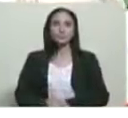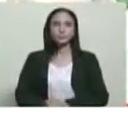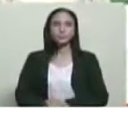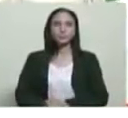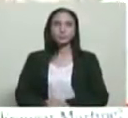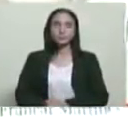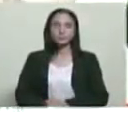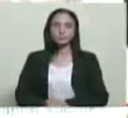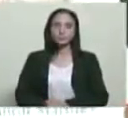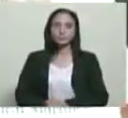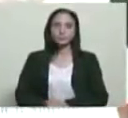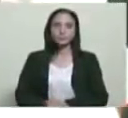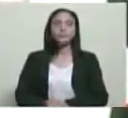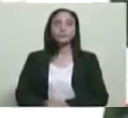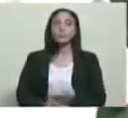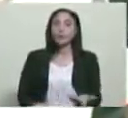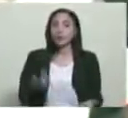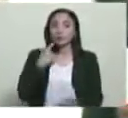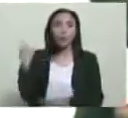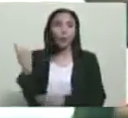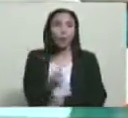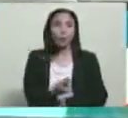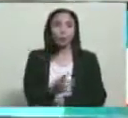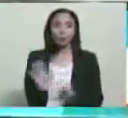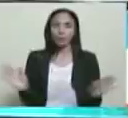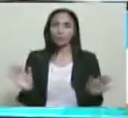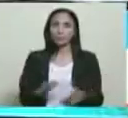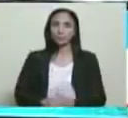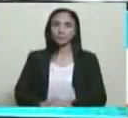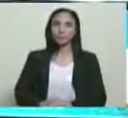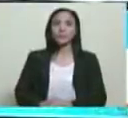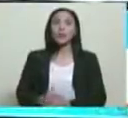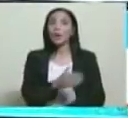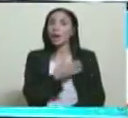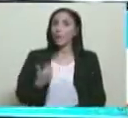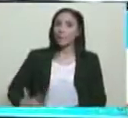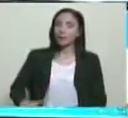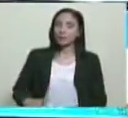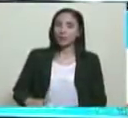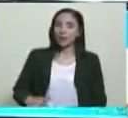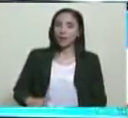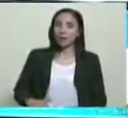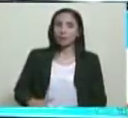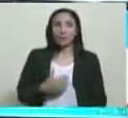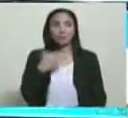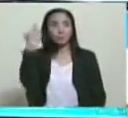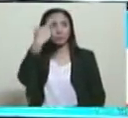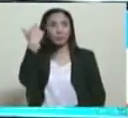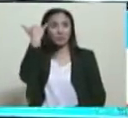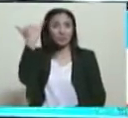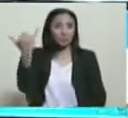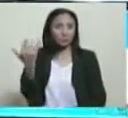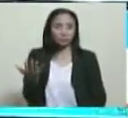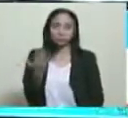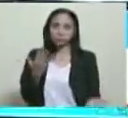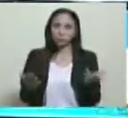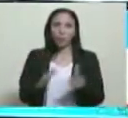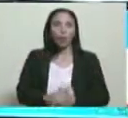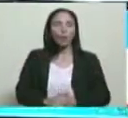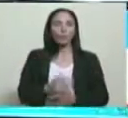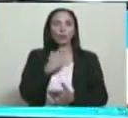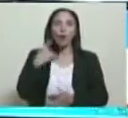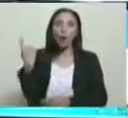Todas estas reflexiones son órdenes. Un presidente de la República no reflexiona. Todo lo que dice